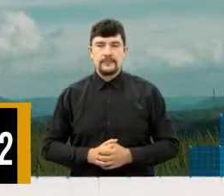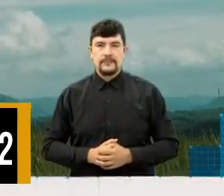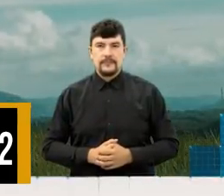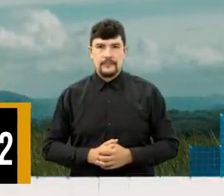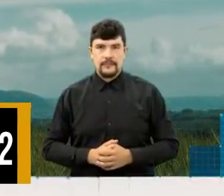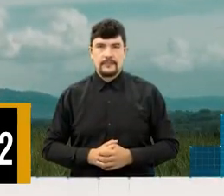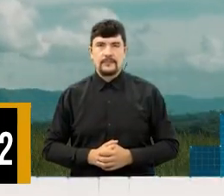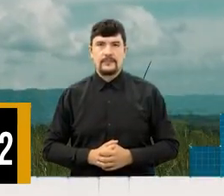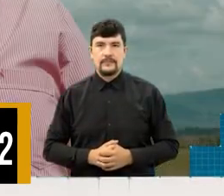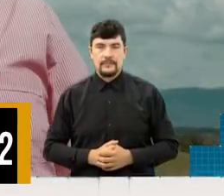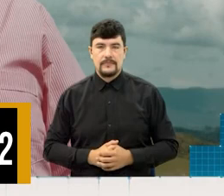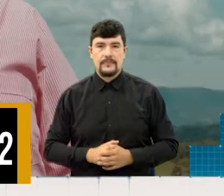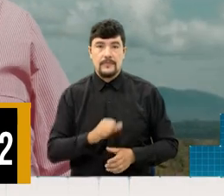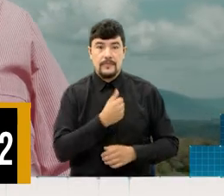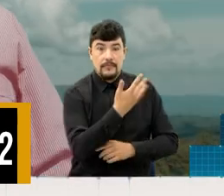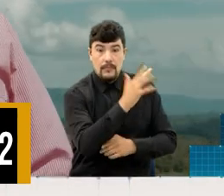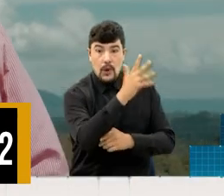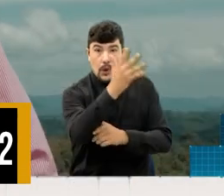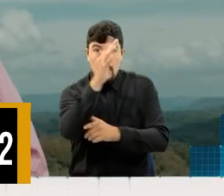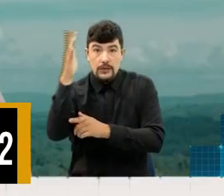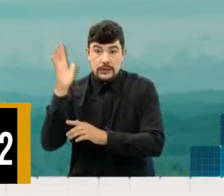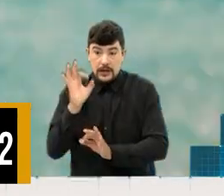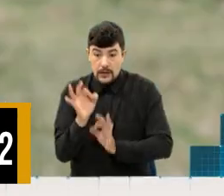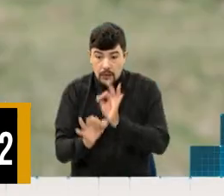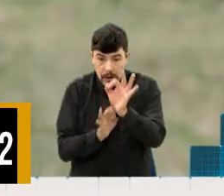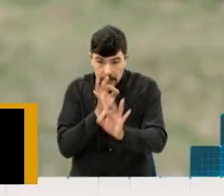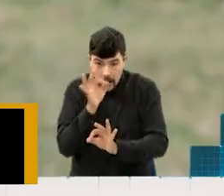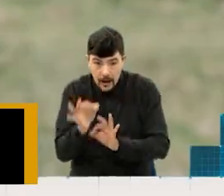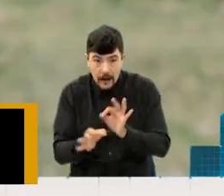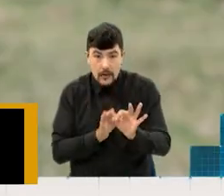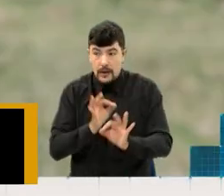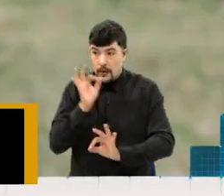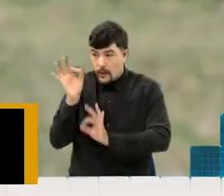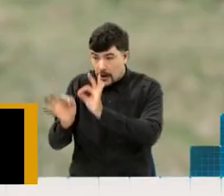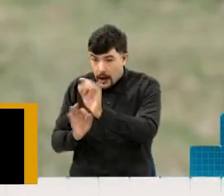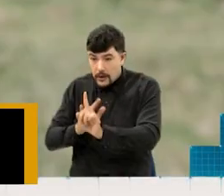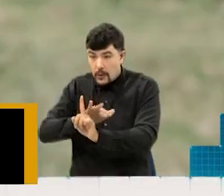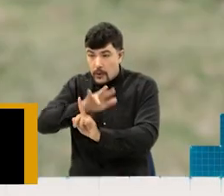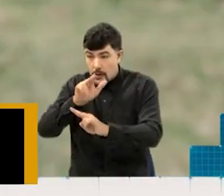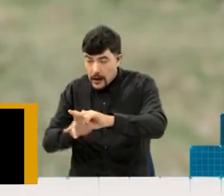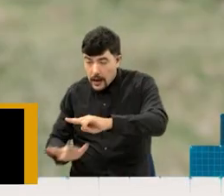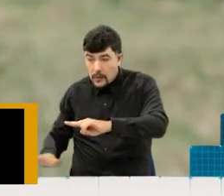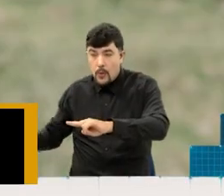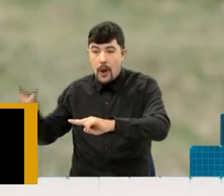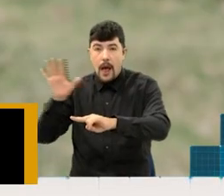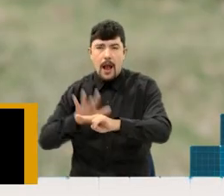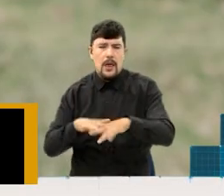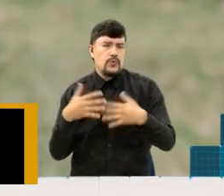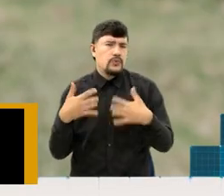Preservar el bosque y preservar la naturaleza, diría yo, es muy importante porque